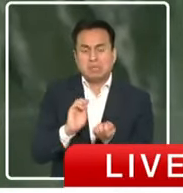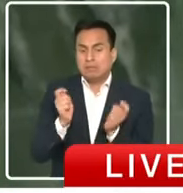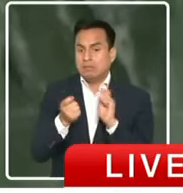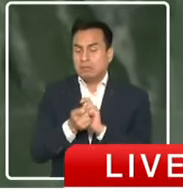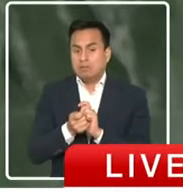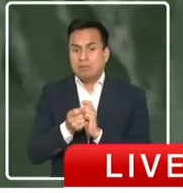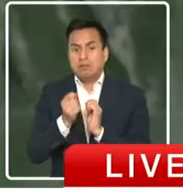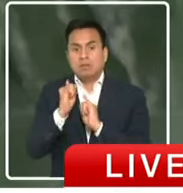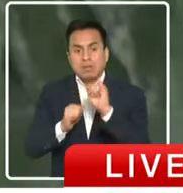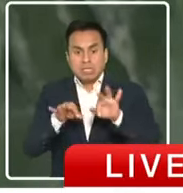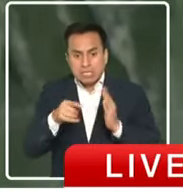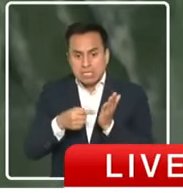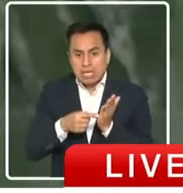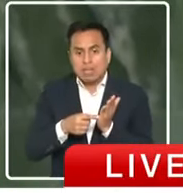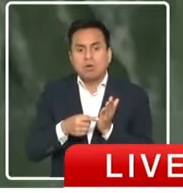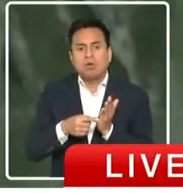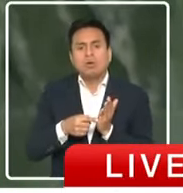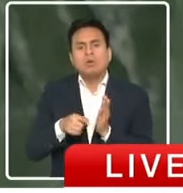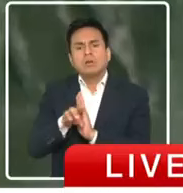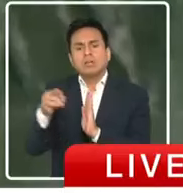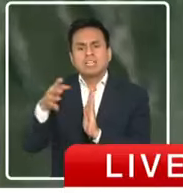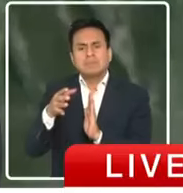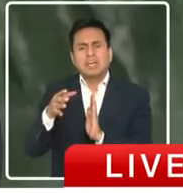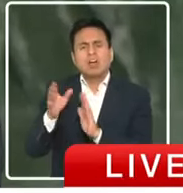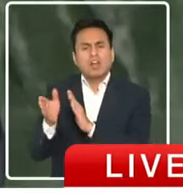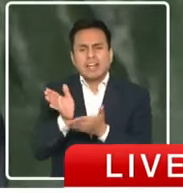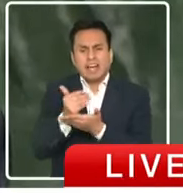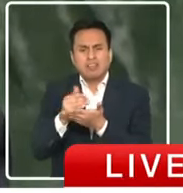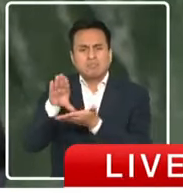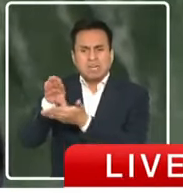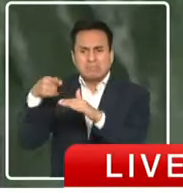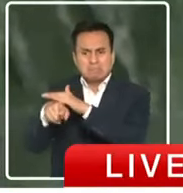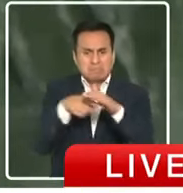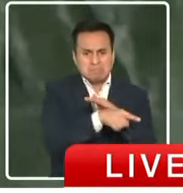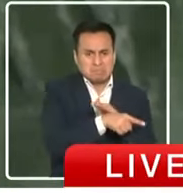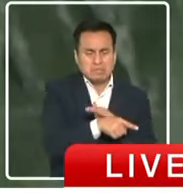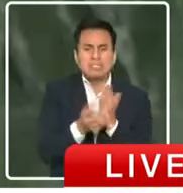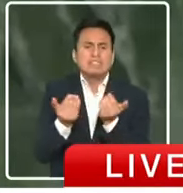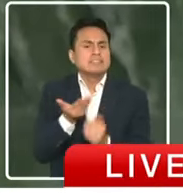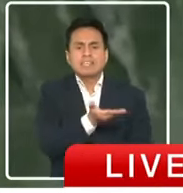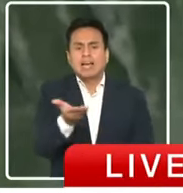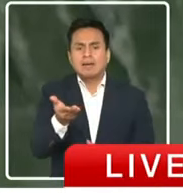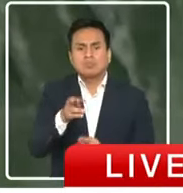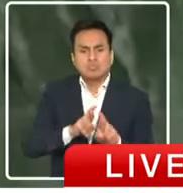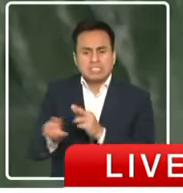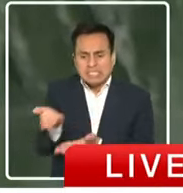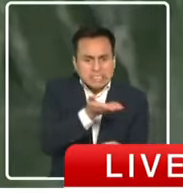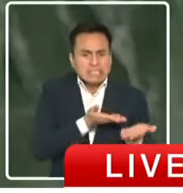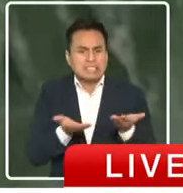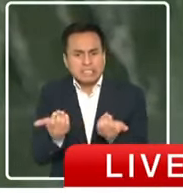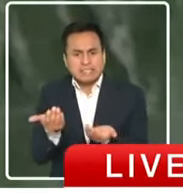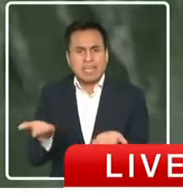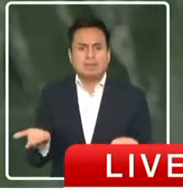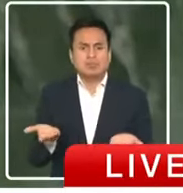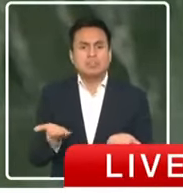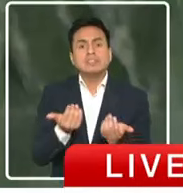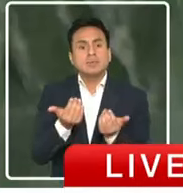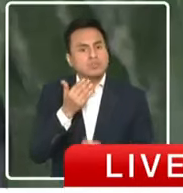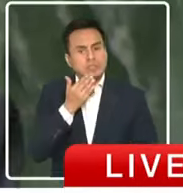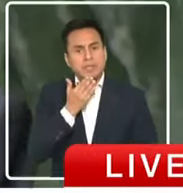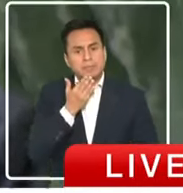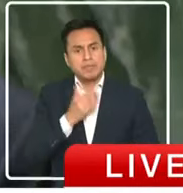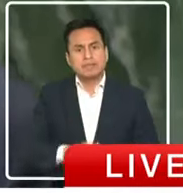crimen organizado transnacional por sí solo. Nos necesitamos los unos a los otros. Necesitamos